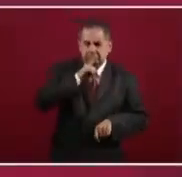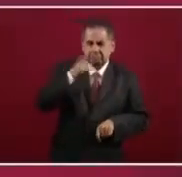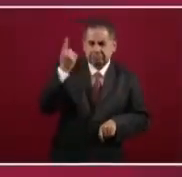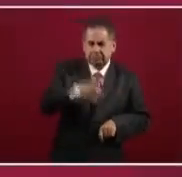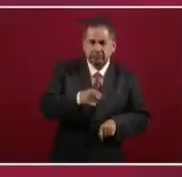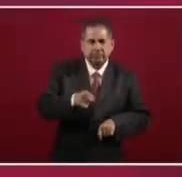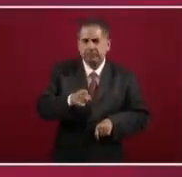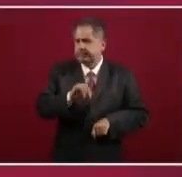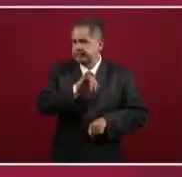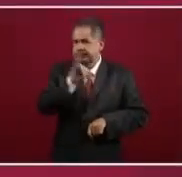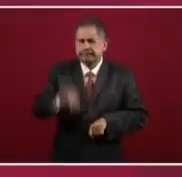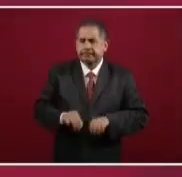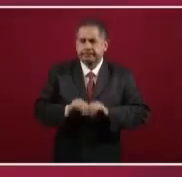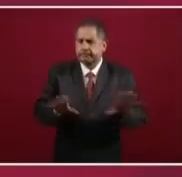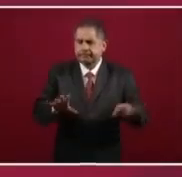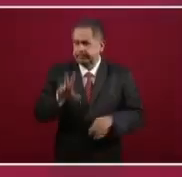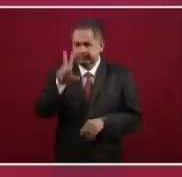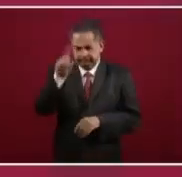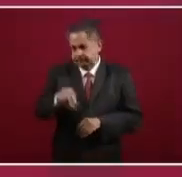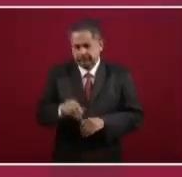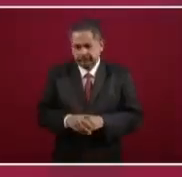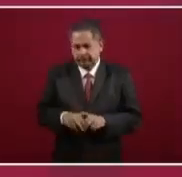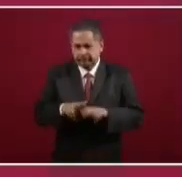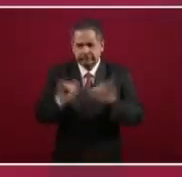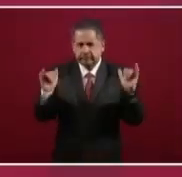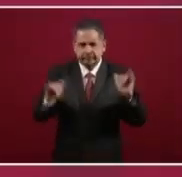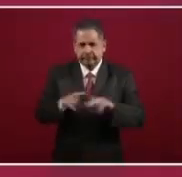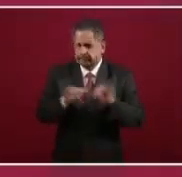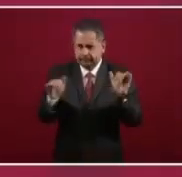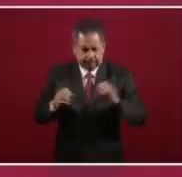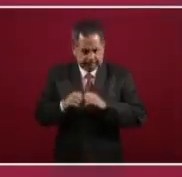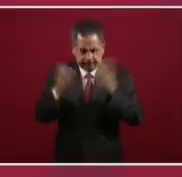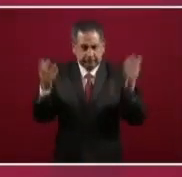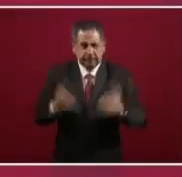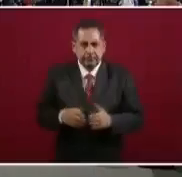jamás a nadie